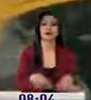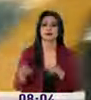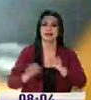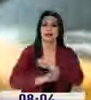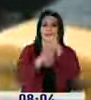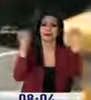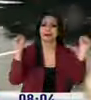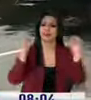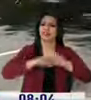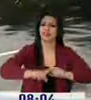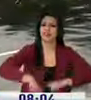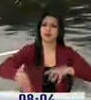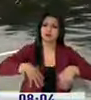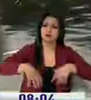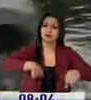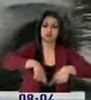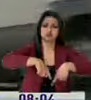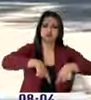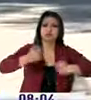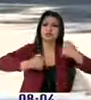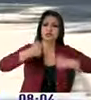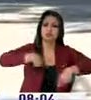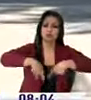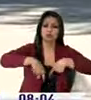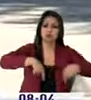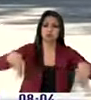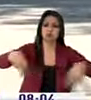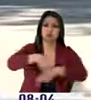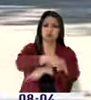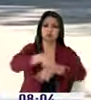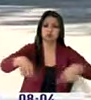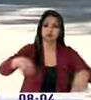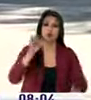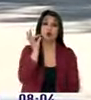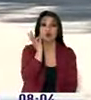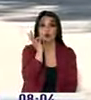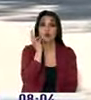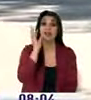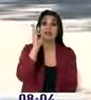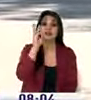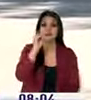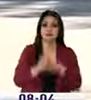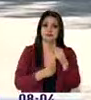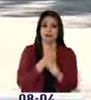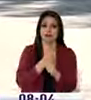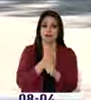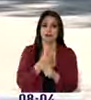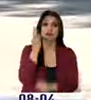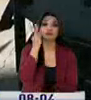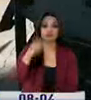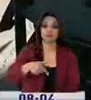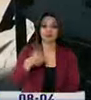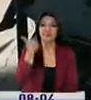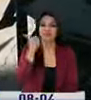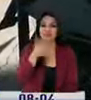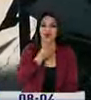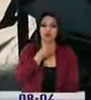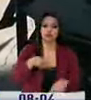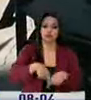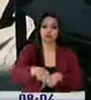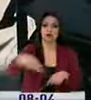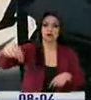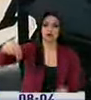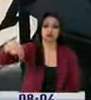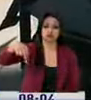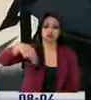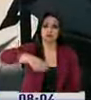era intenso tanto de transeúntes como de vehículos. Una mujer de aproximadamente 60 años de edad que cruzaba la avenida 10 de agosto fue impactada por